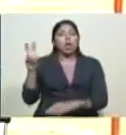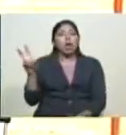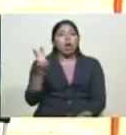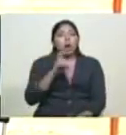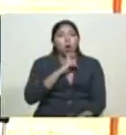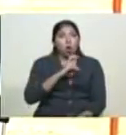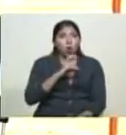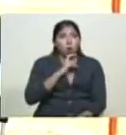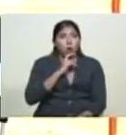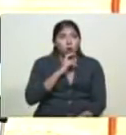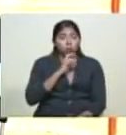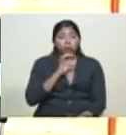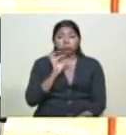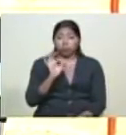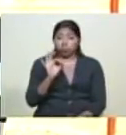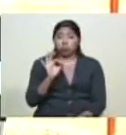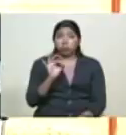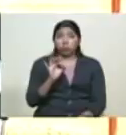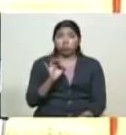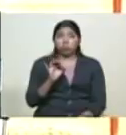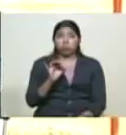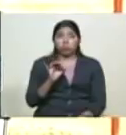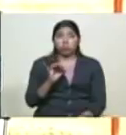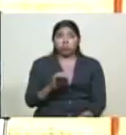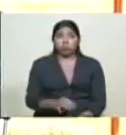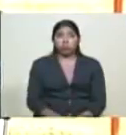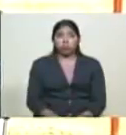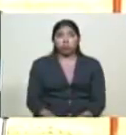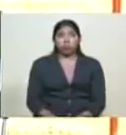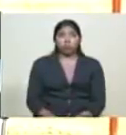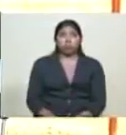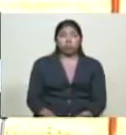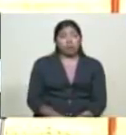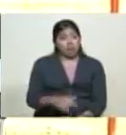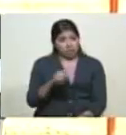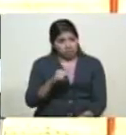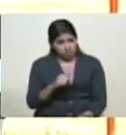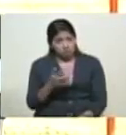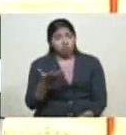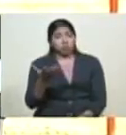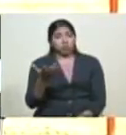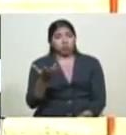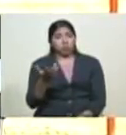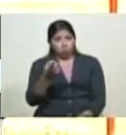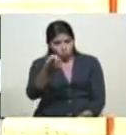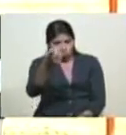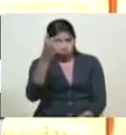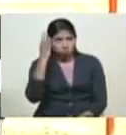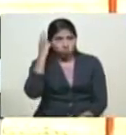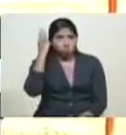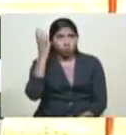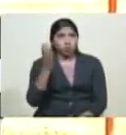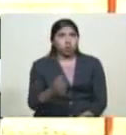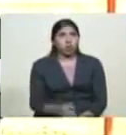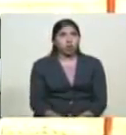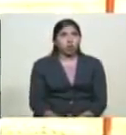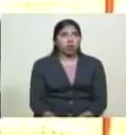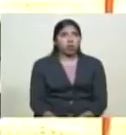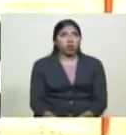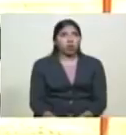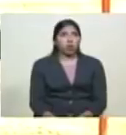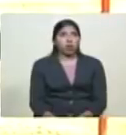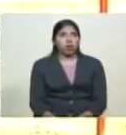Estamos certificando. Mujer, estamos certificando lo que pudiera ser en